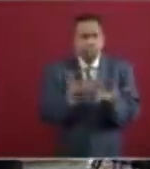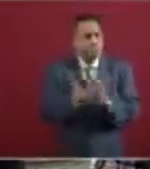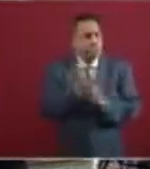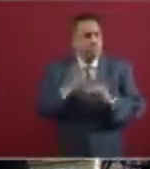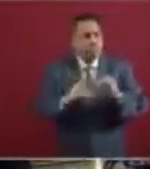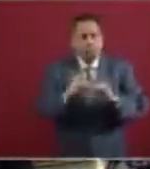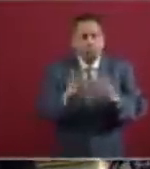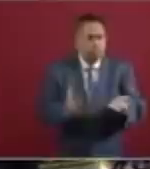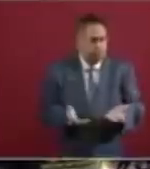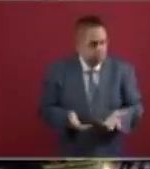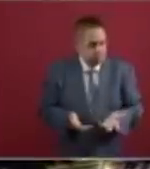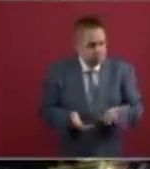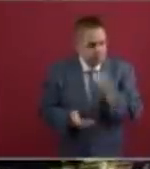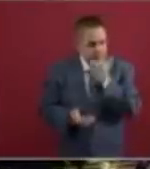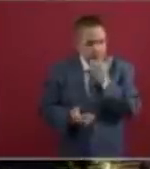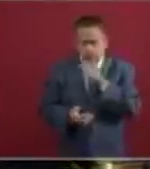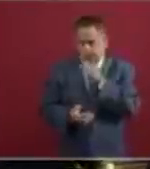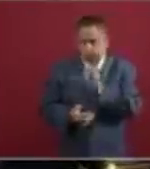ni siquiera